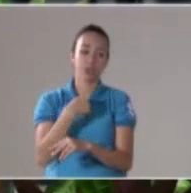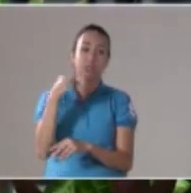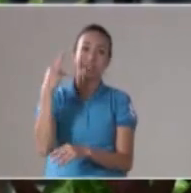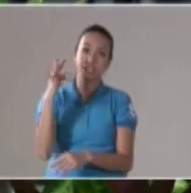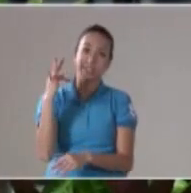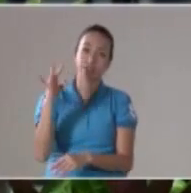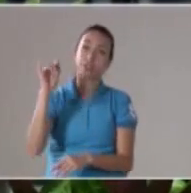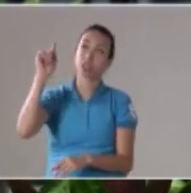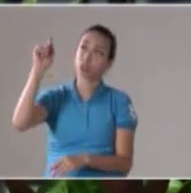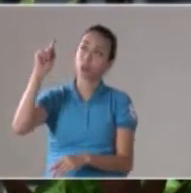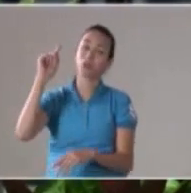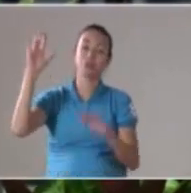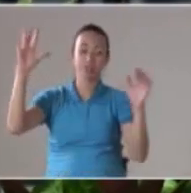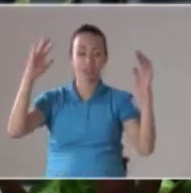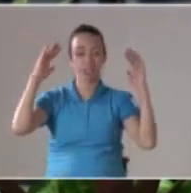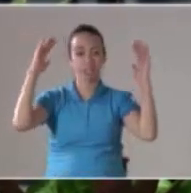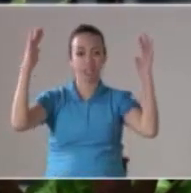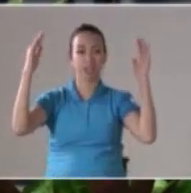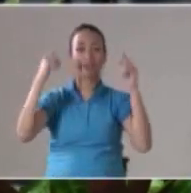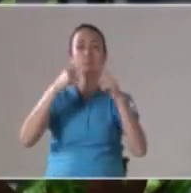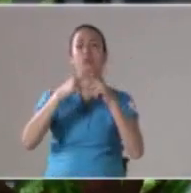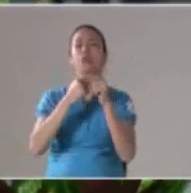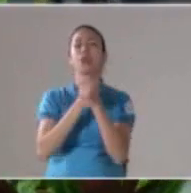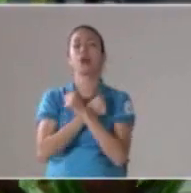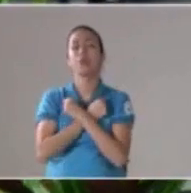eres grande, por amor a tu nombre,